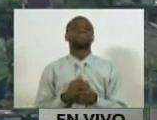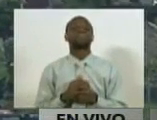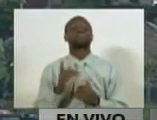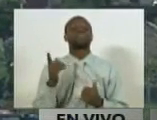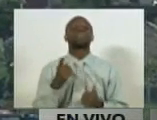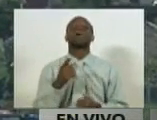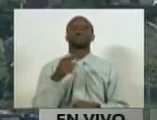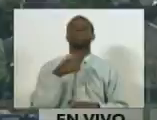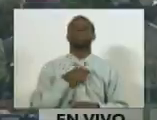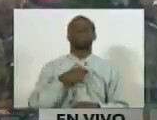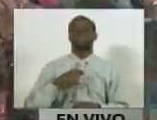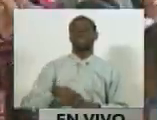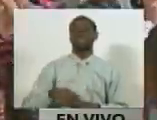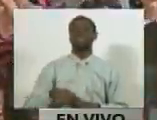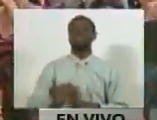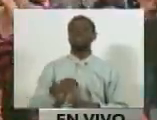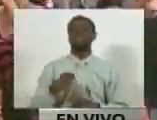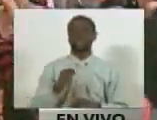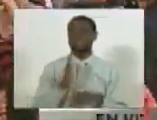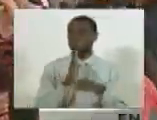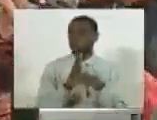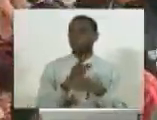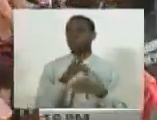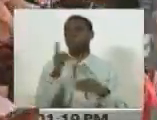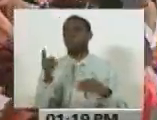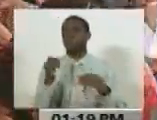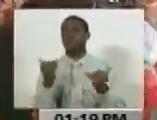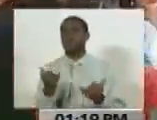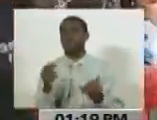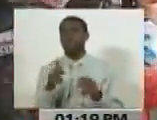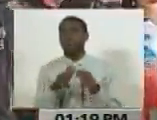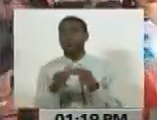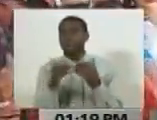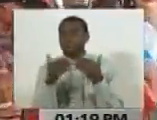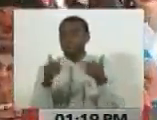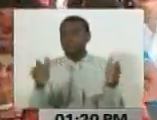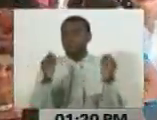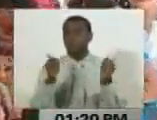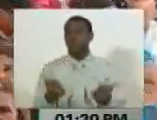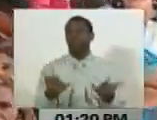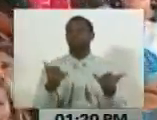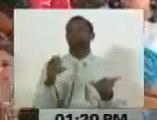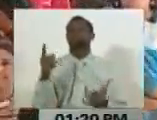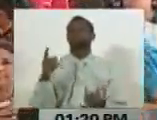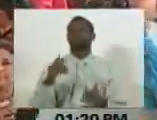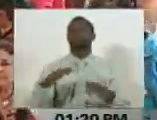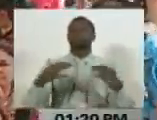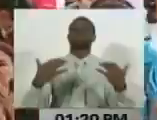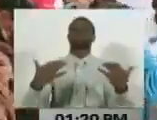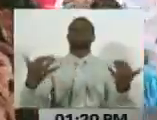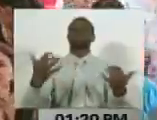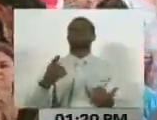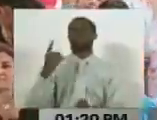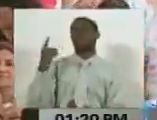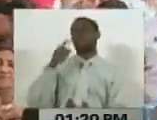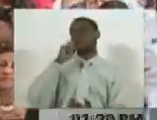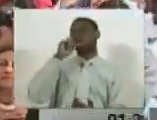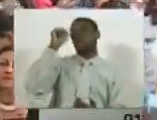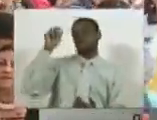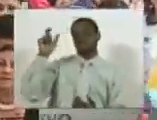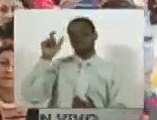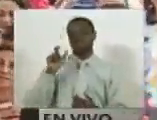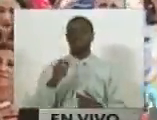Presidente de la República, entonces, señoras y señores, ya de esta manera todas y todos, muy buenas tardes. El ciudadano Nicolás Maduro